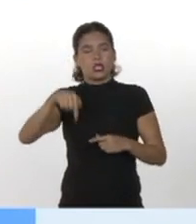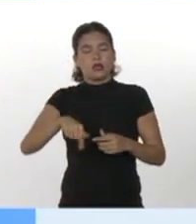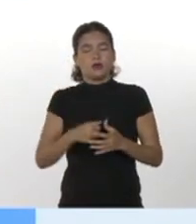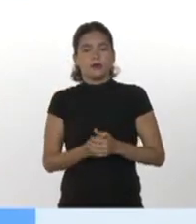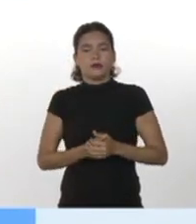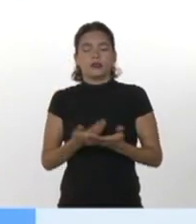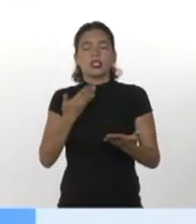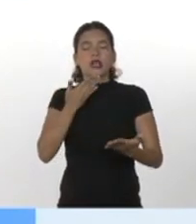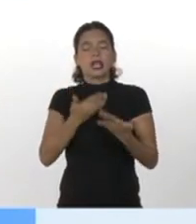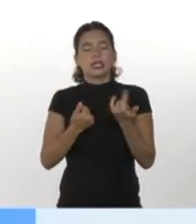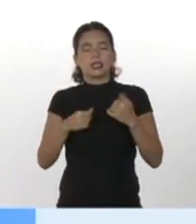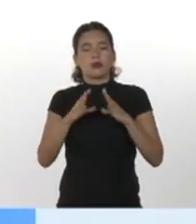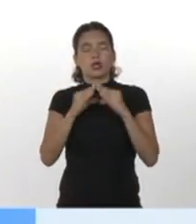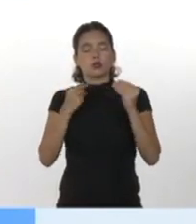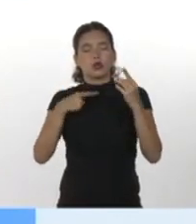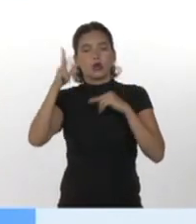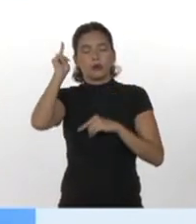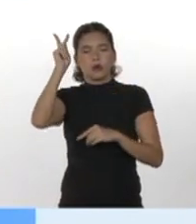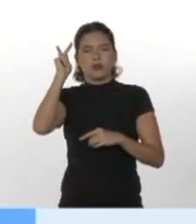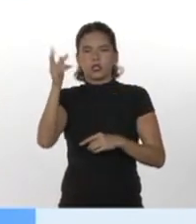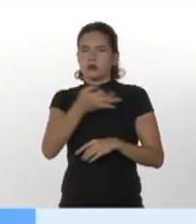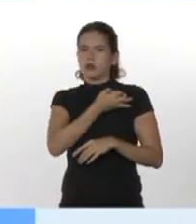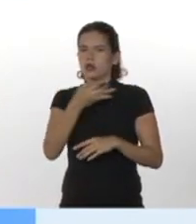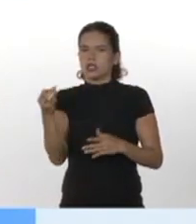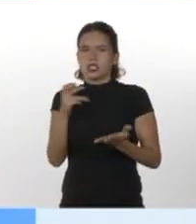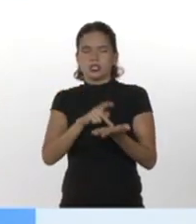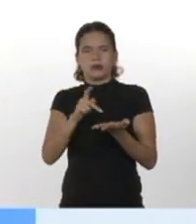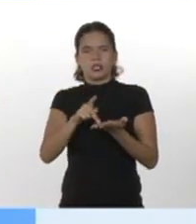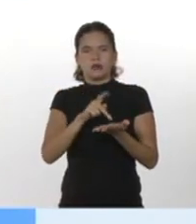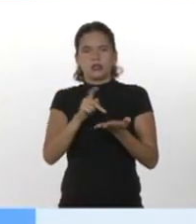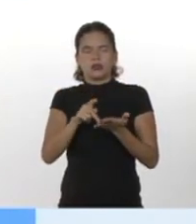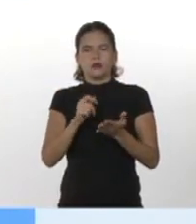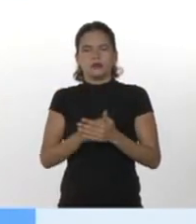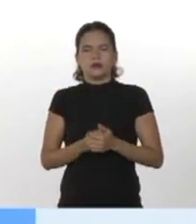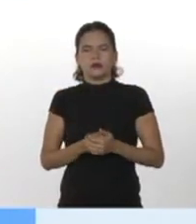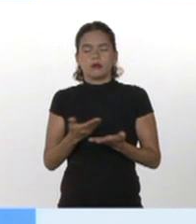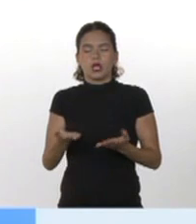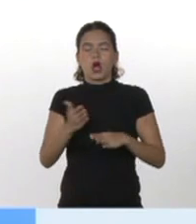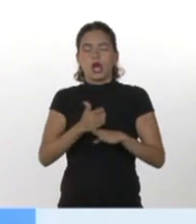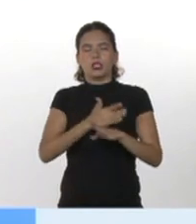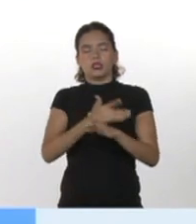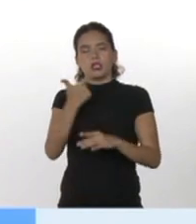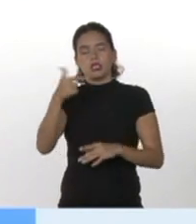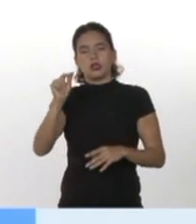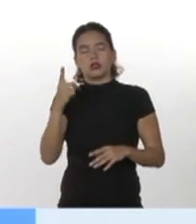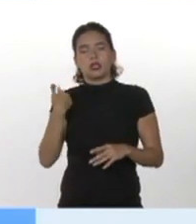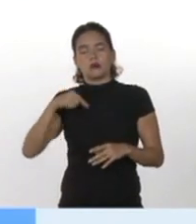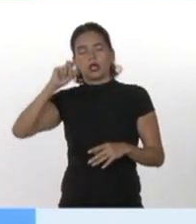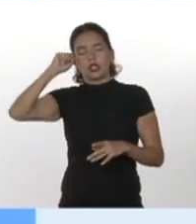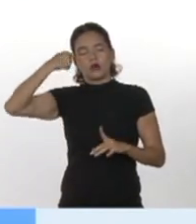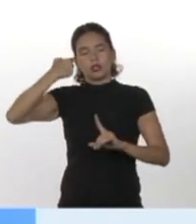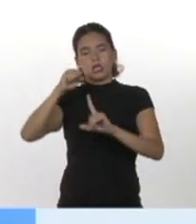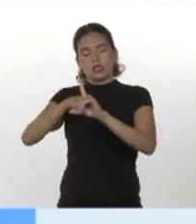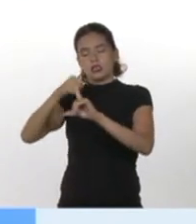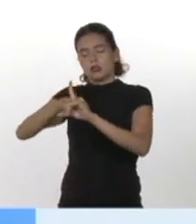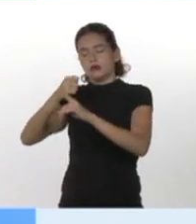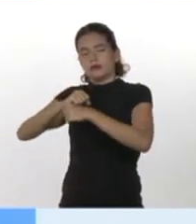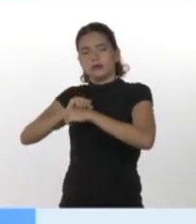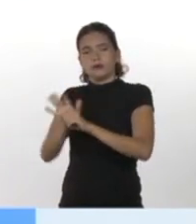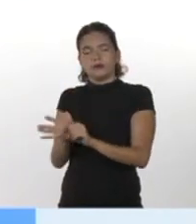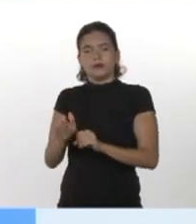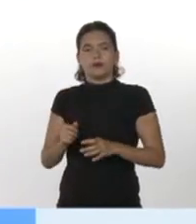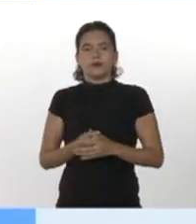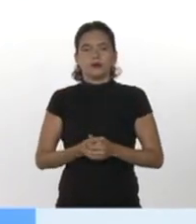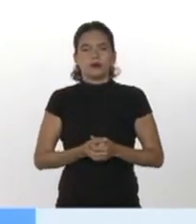hoy y agradecemos a todos los docentes por su excelente participación. Pero antes de irnos debemos recordarles que aún seguimos en la batalla contra